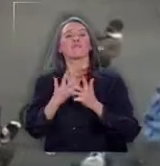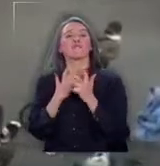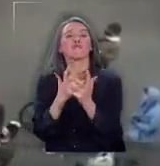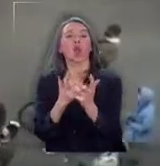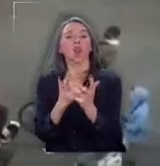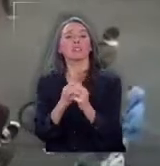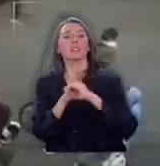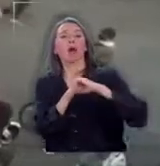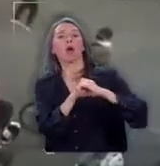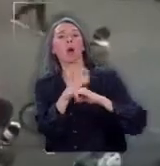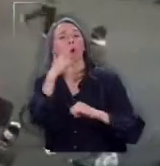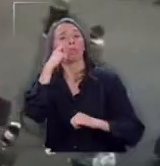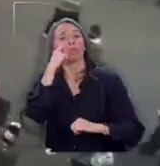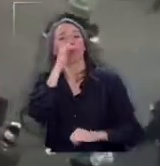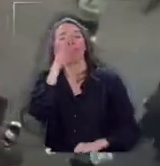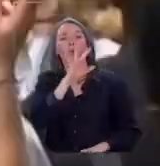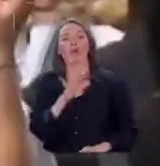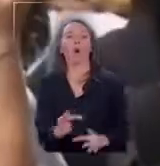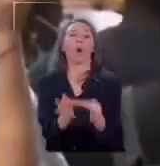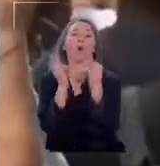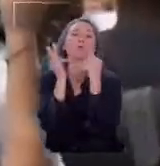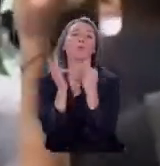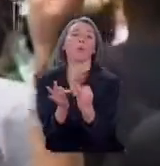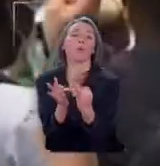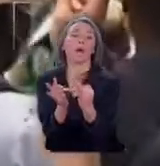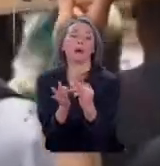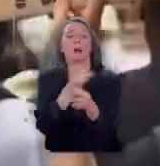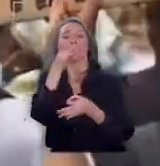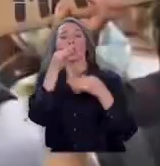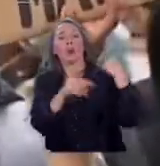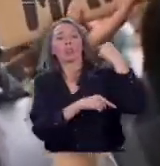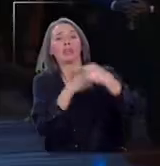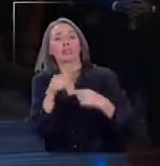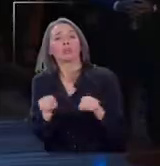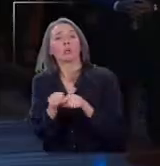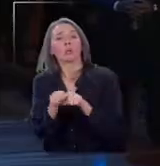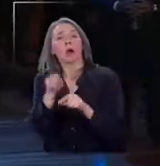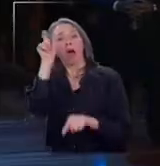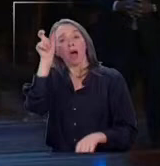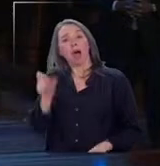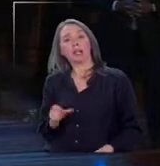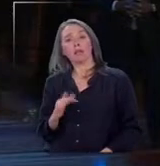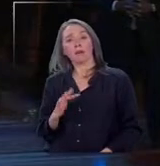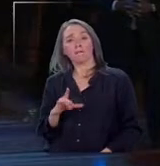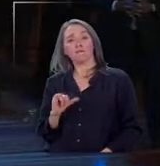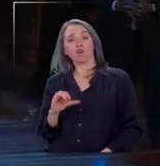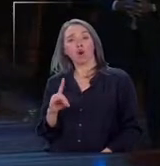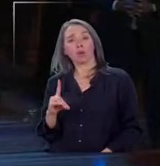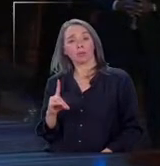por racismo para que nunca más vuelvan a contar historias como la de George